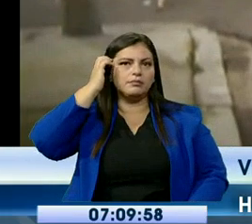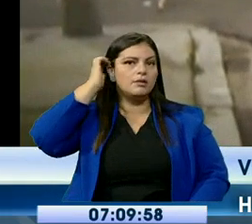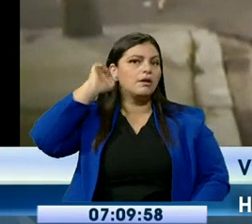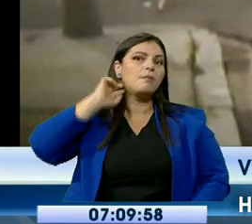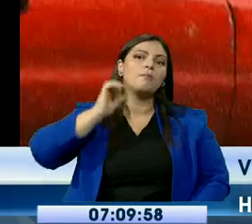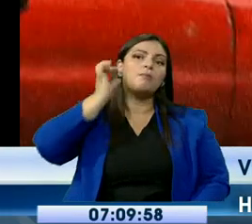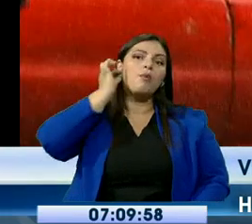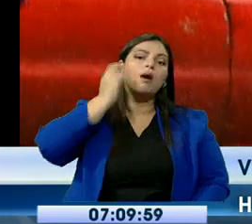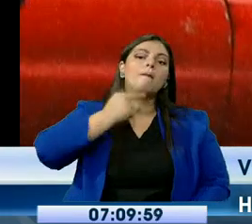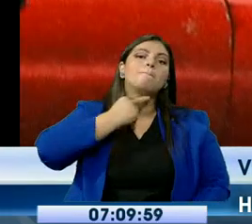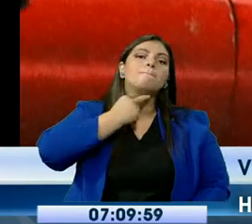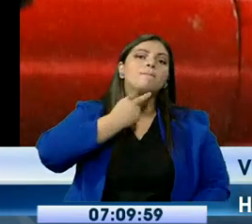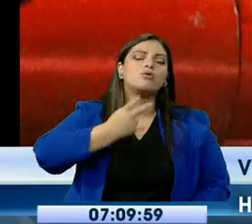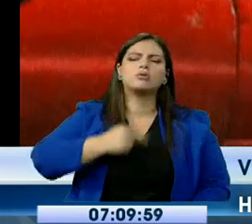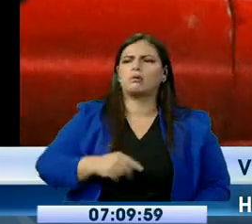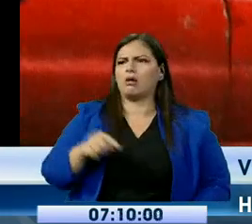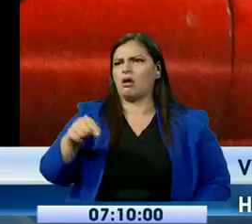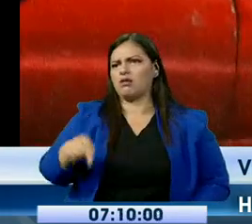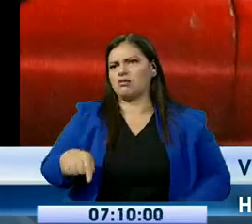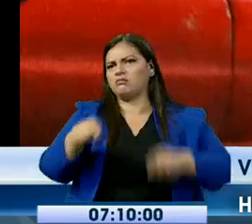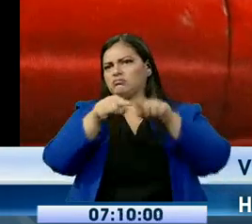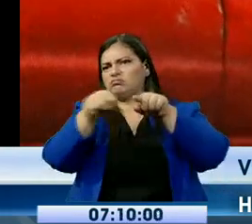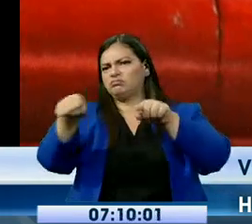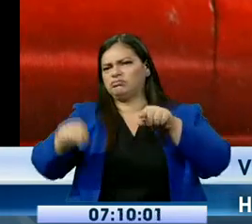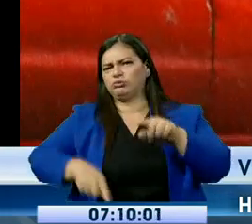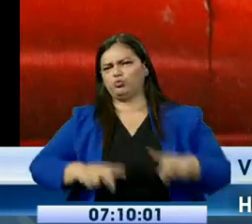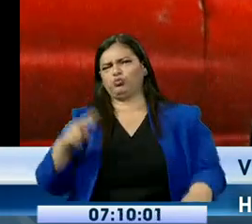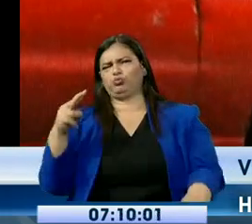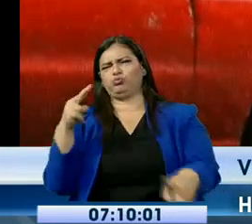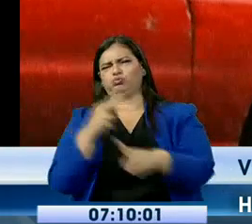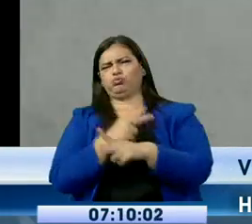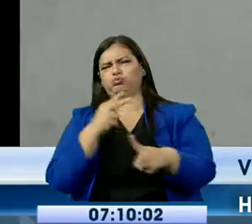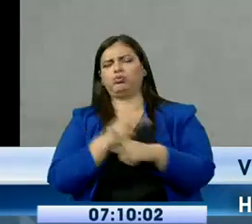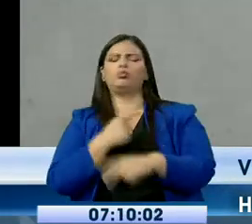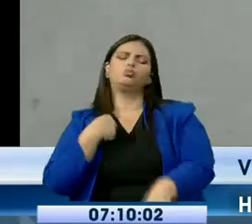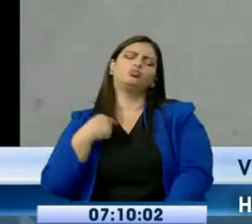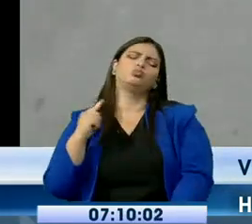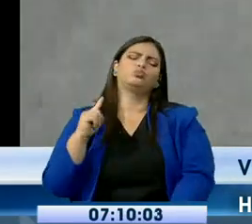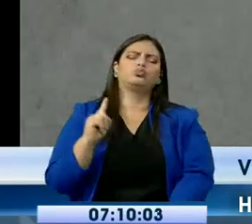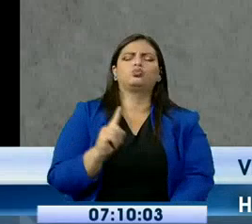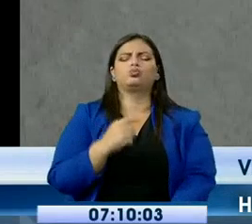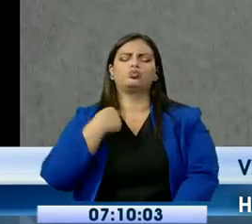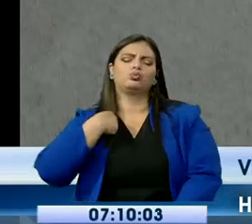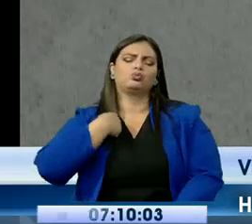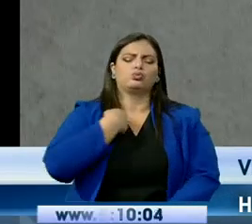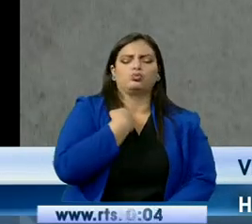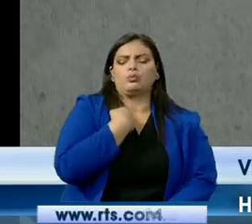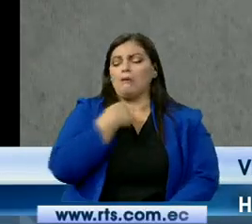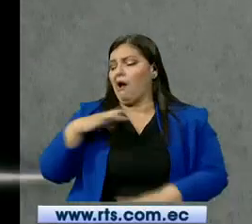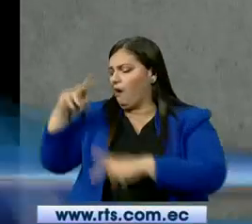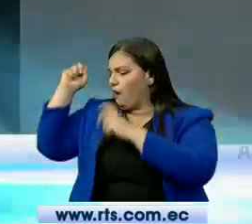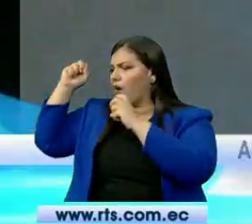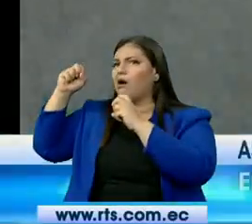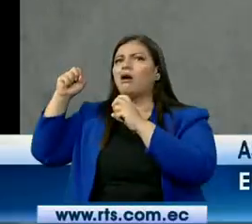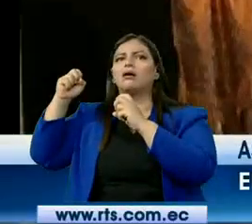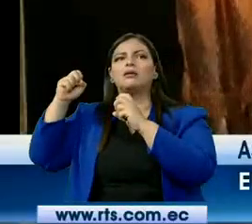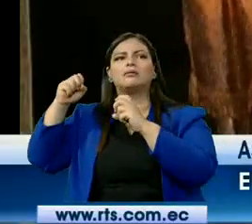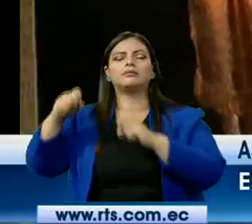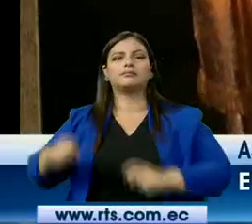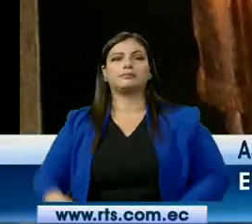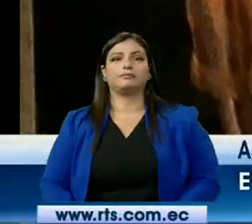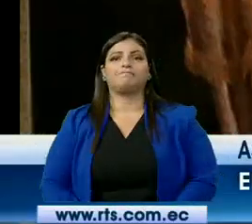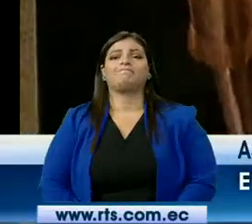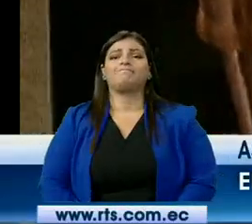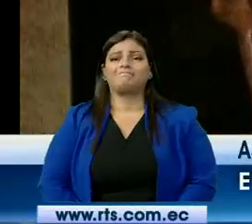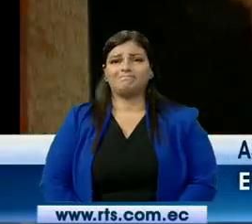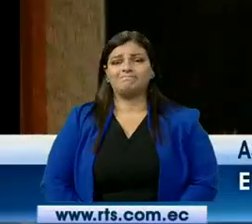la cartera. Se presume que los delincuentes huyeron en un automóvil blanco que los esperaba a pocas cuadras. El cuerpo de ese ciudadano fue velado